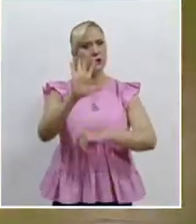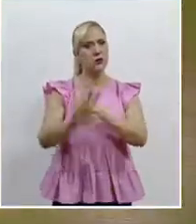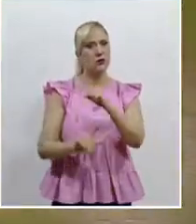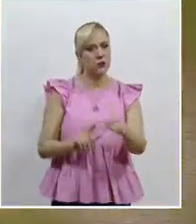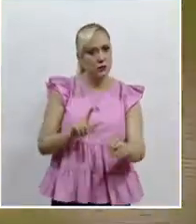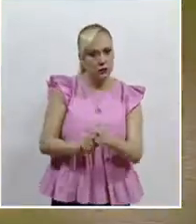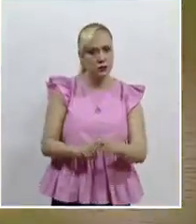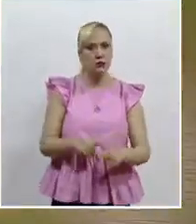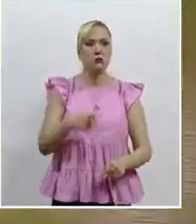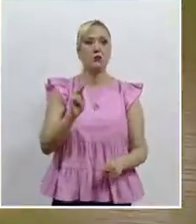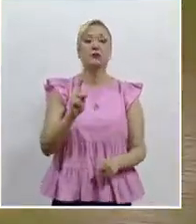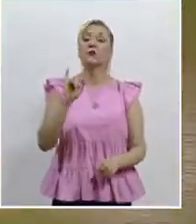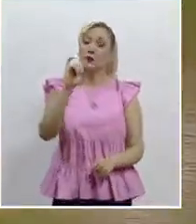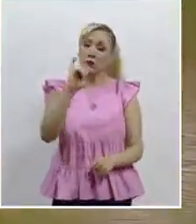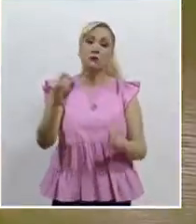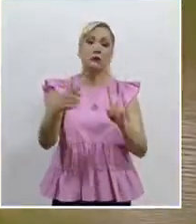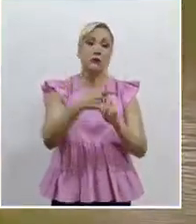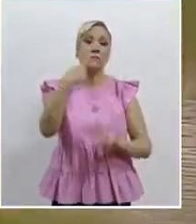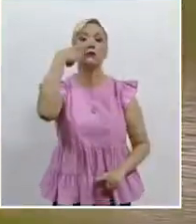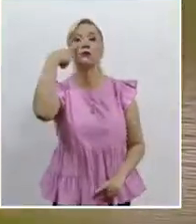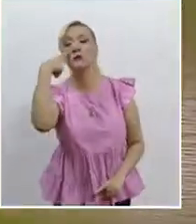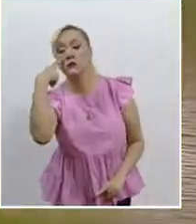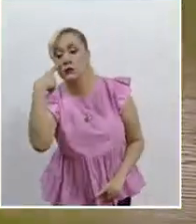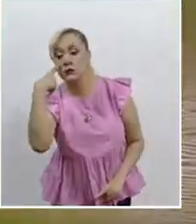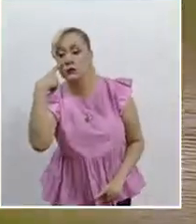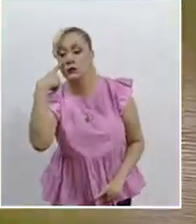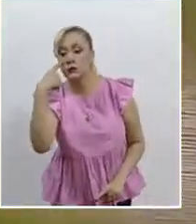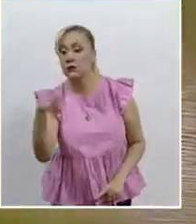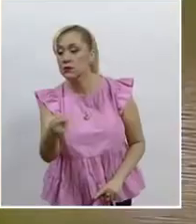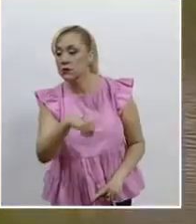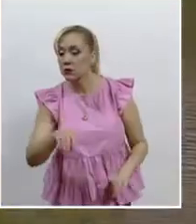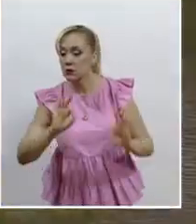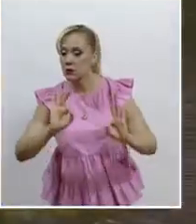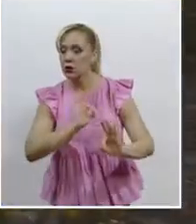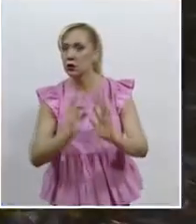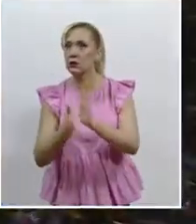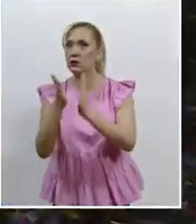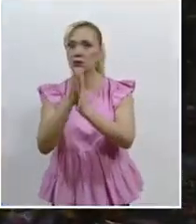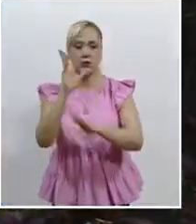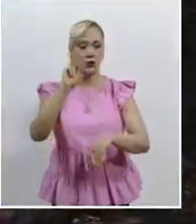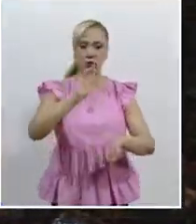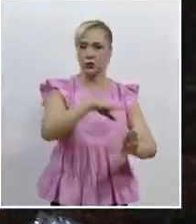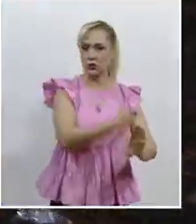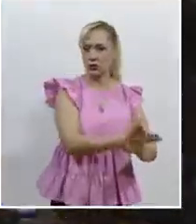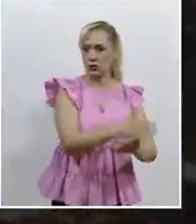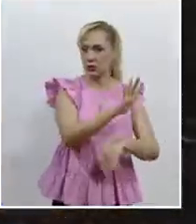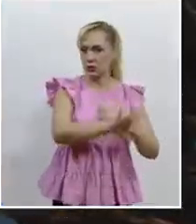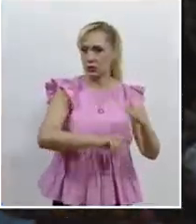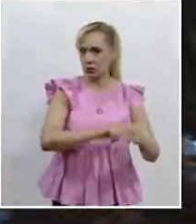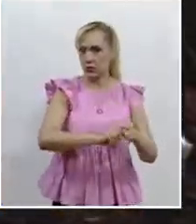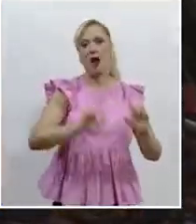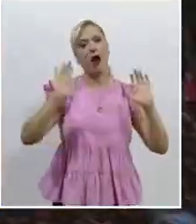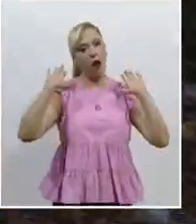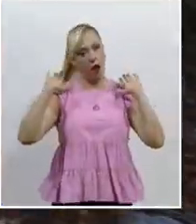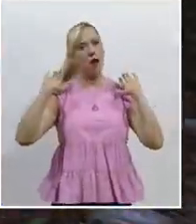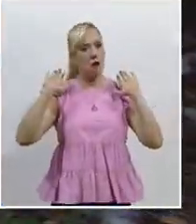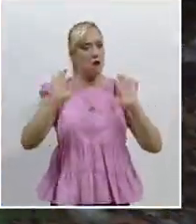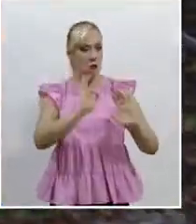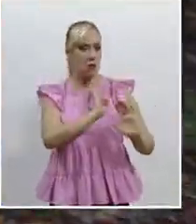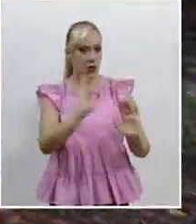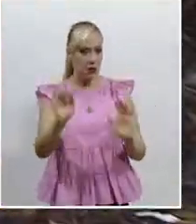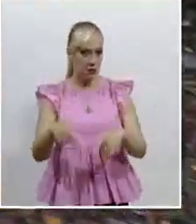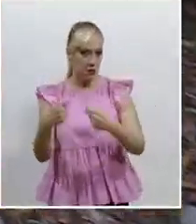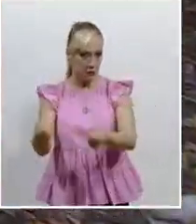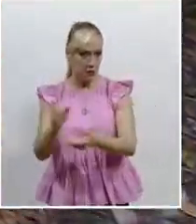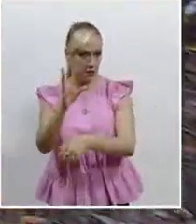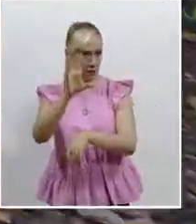requisitos adicionales al estudio del impacto ambiental para la realización de una obra y porque invadió la atribución exclusiva de la Federación en materia